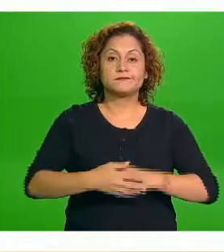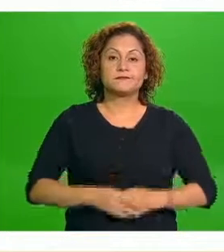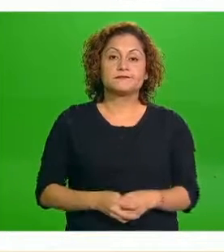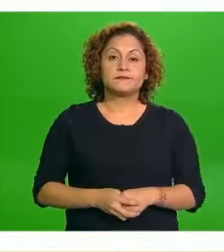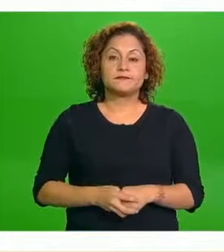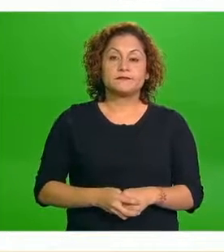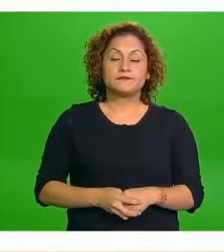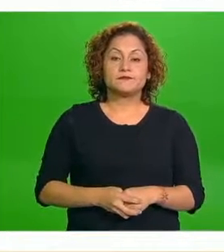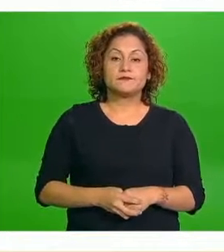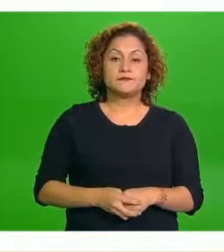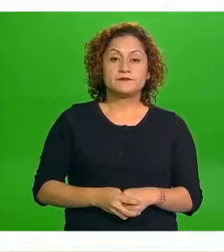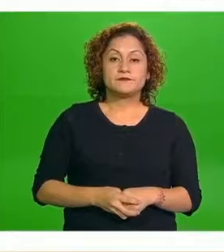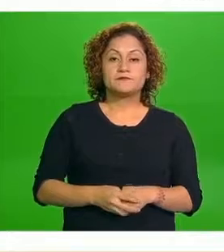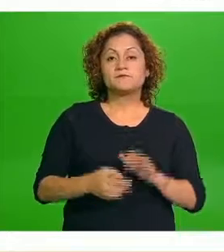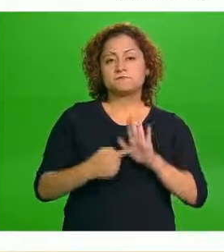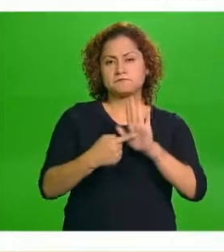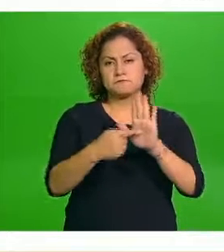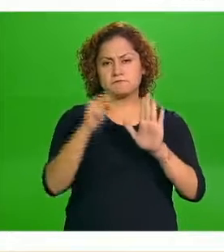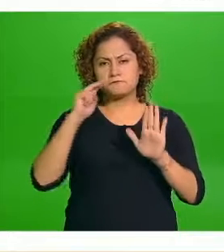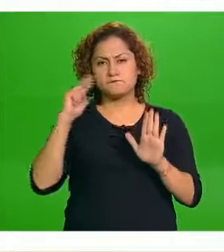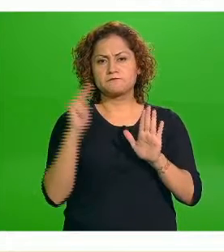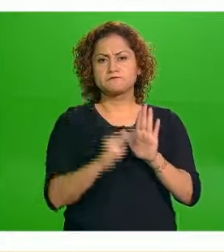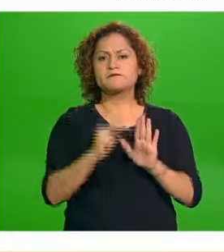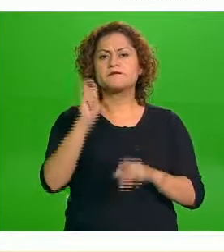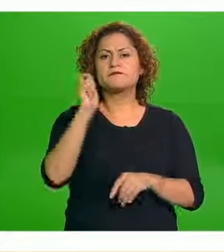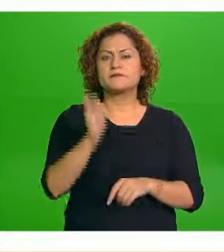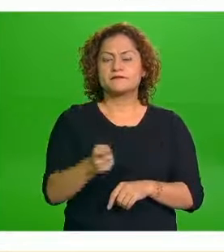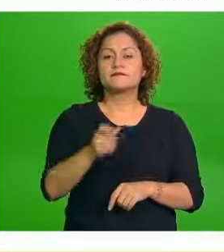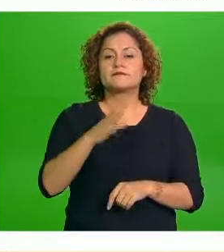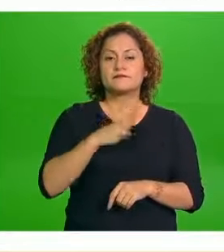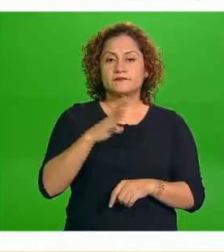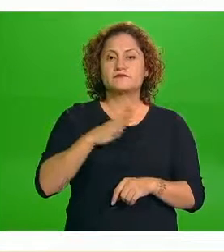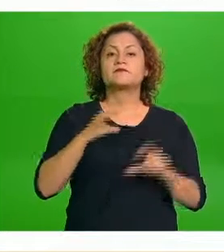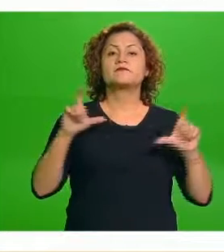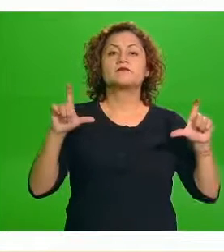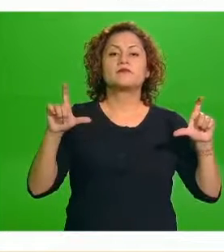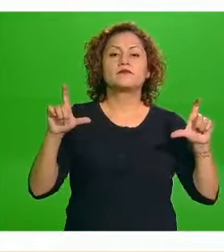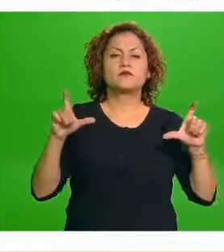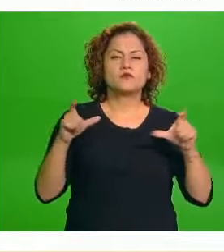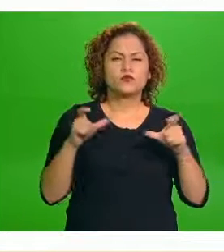les venimos presentando se observa una clara disminución